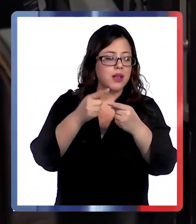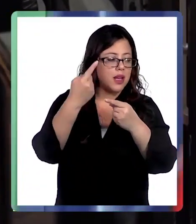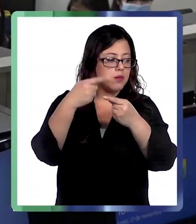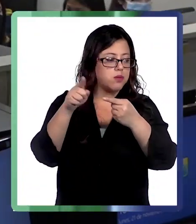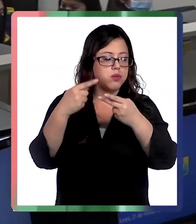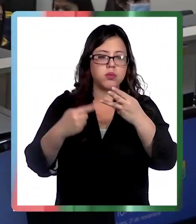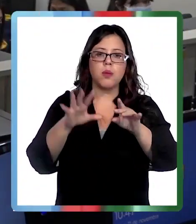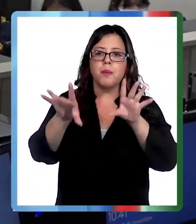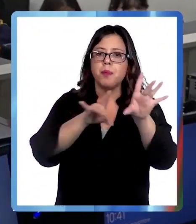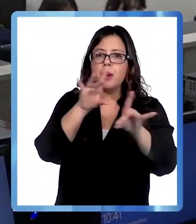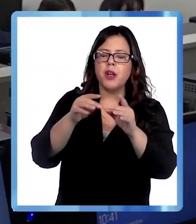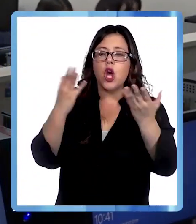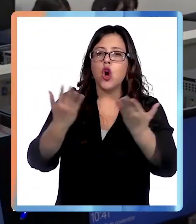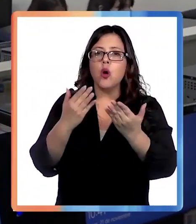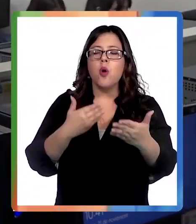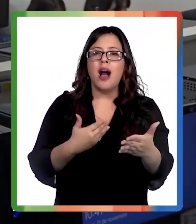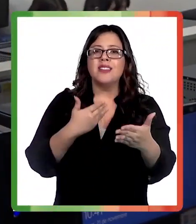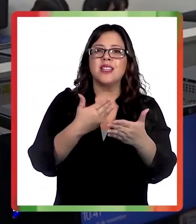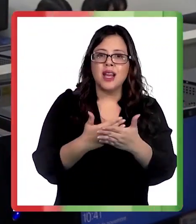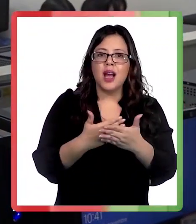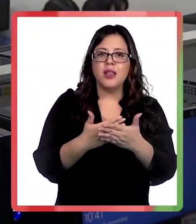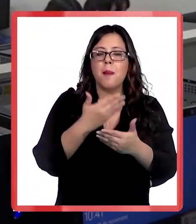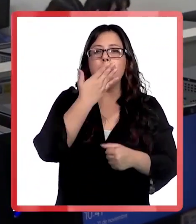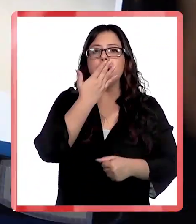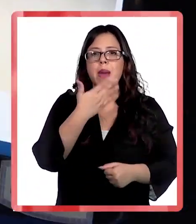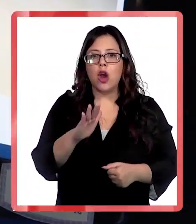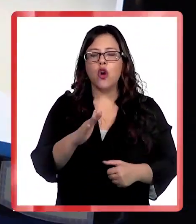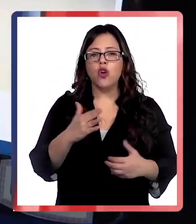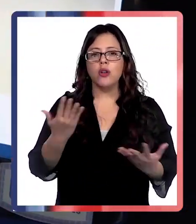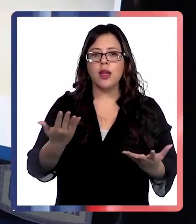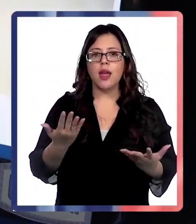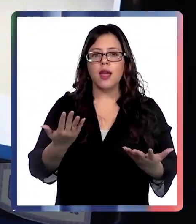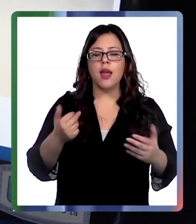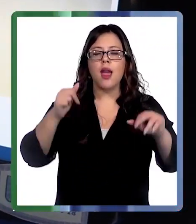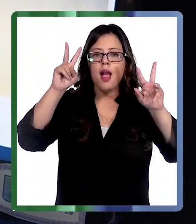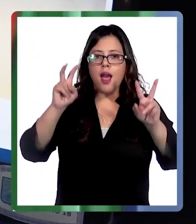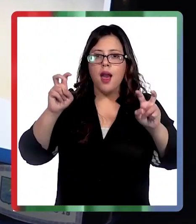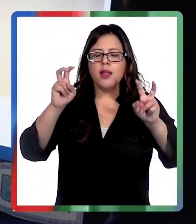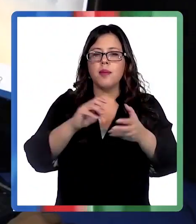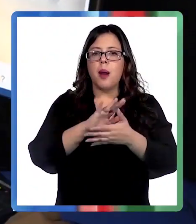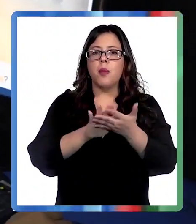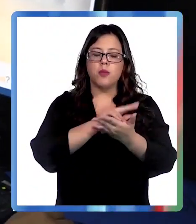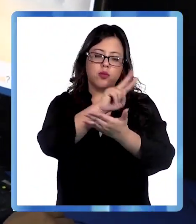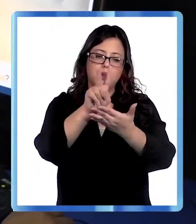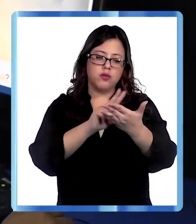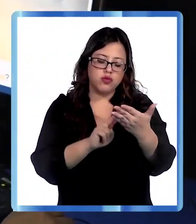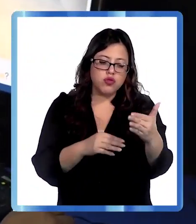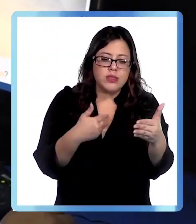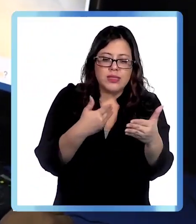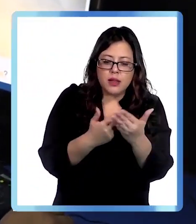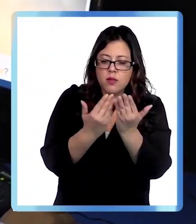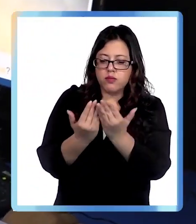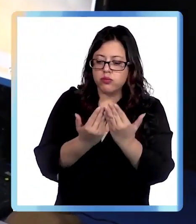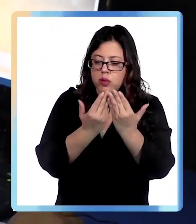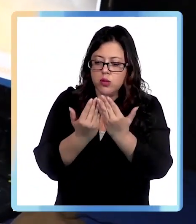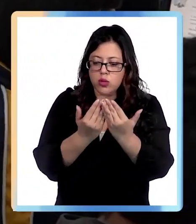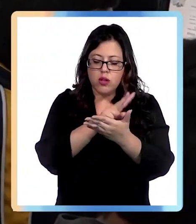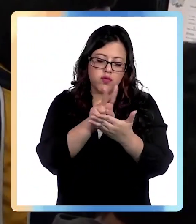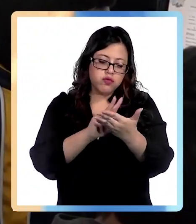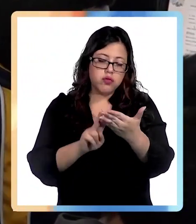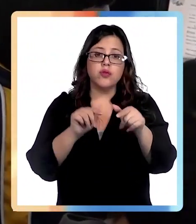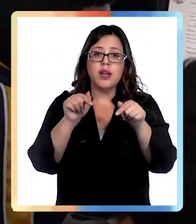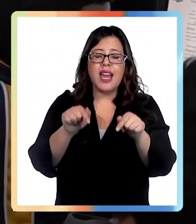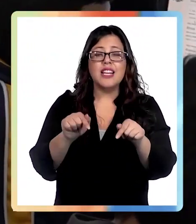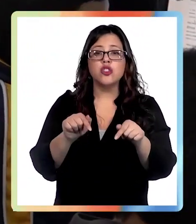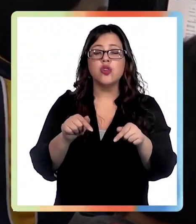distintos descubrimientos o cómo acercarte de una forma más amistosa, por ejemplo, a temas de la lectura y el acercamiento al libro.